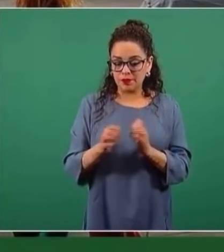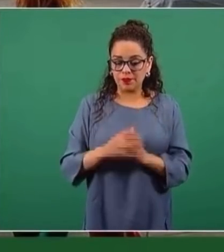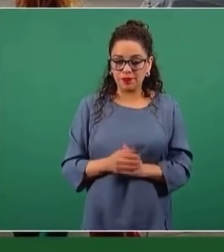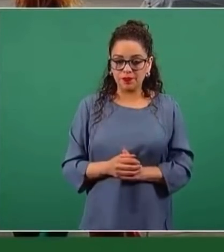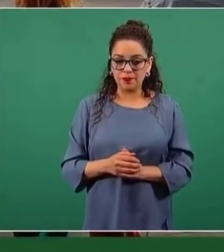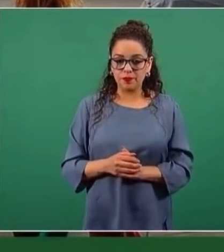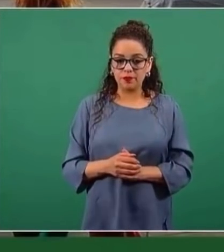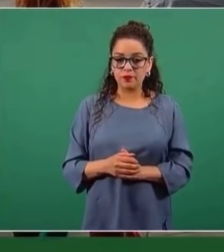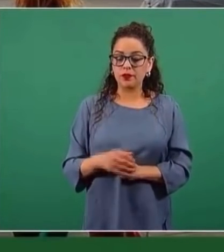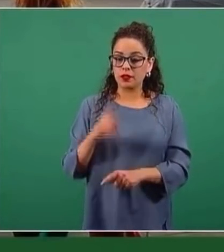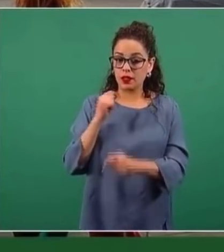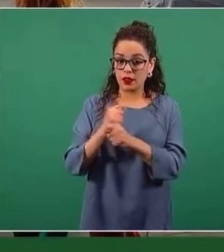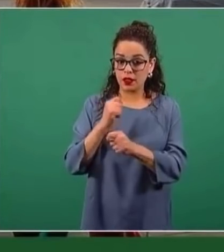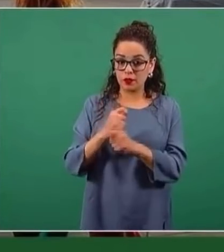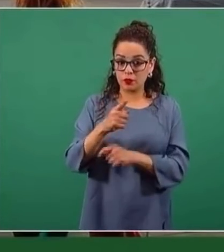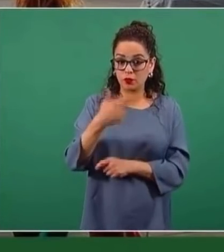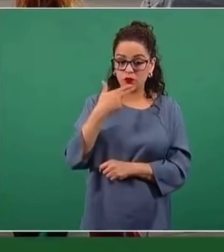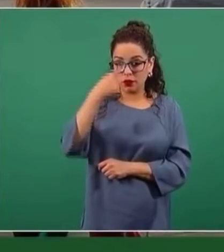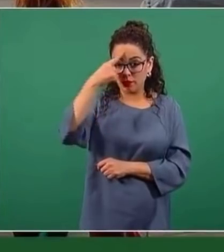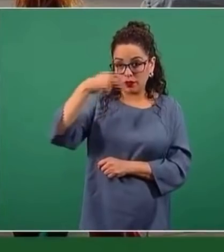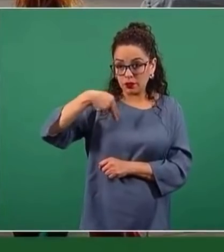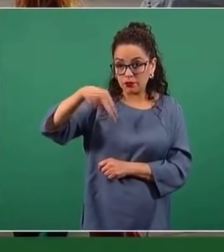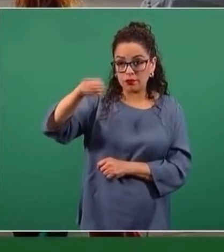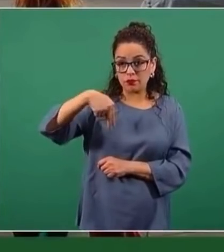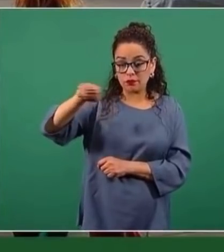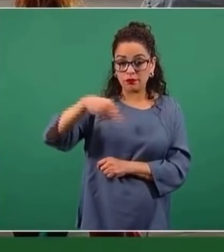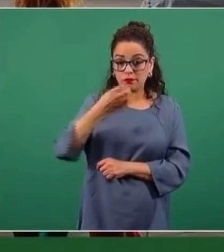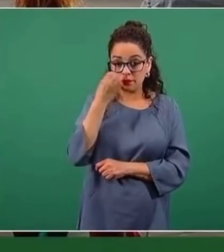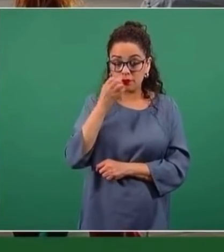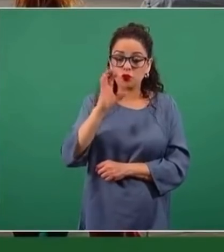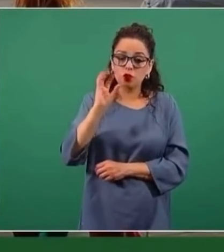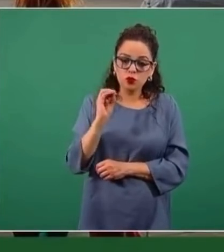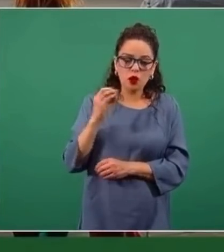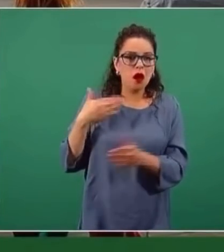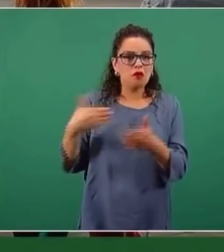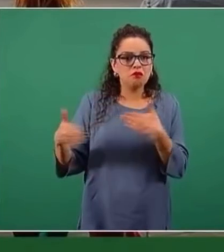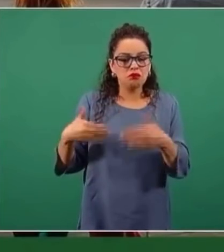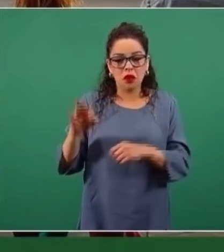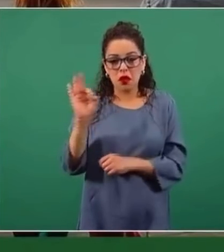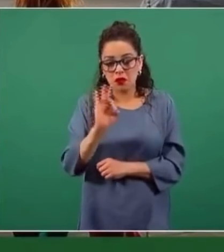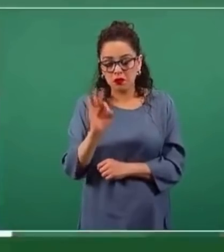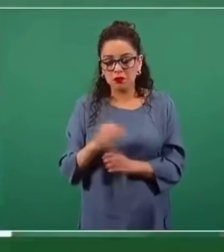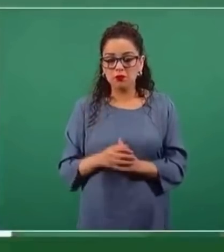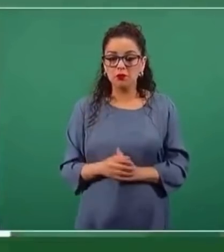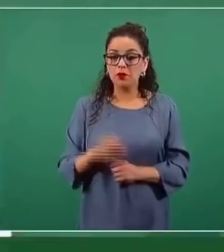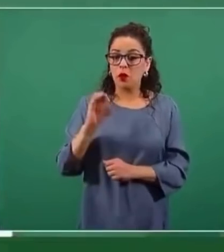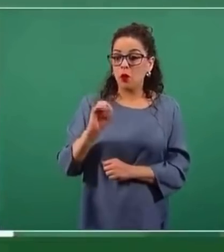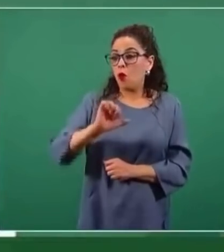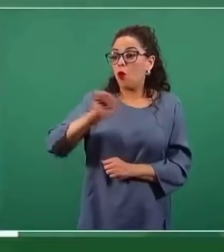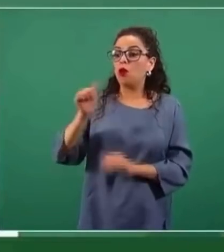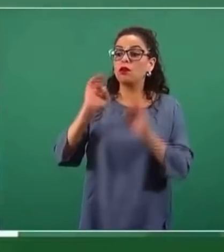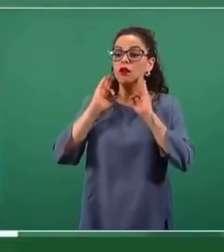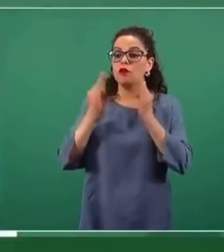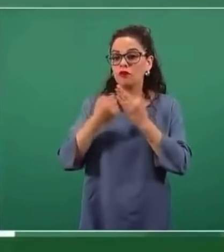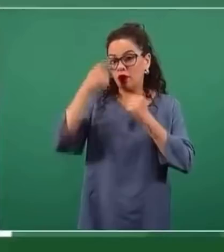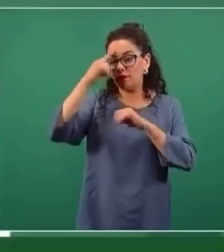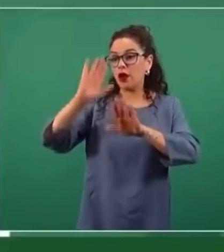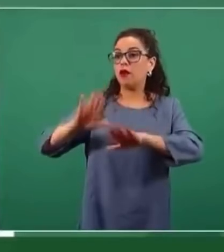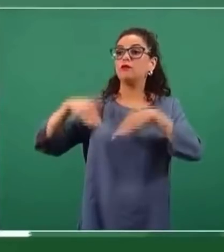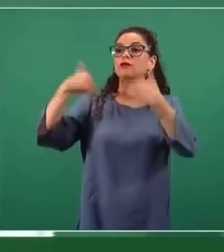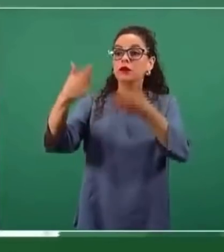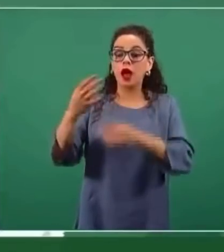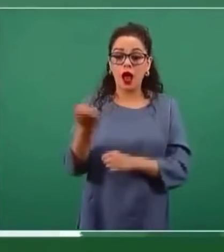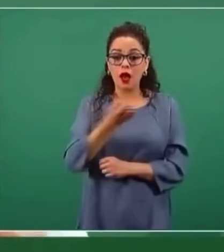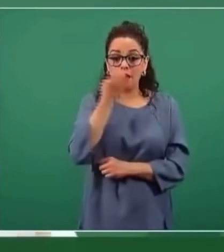el transporte público, o en su momento vamos a caminar, o en su momento vamos a utilizar otros medios para llegar a nuestro plantel